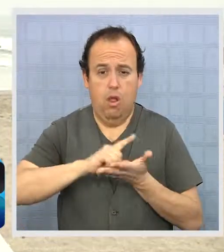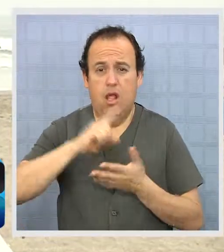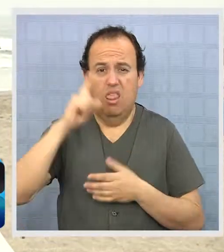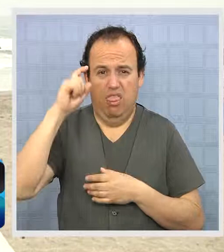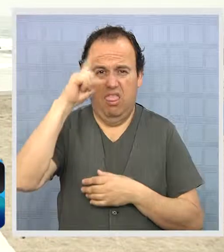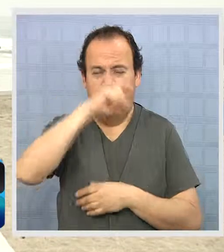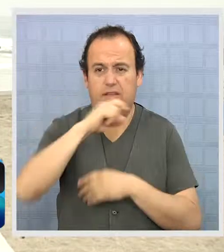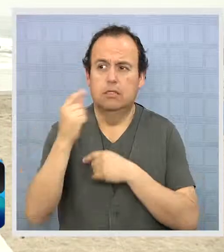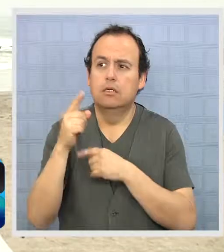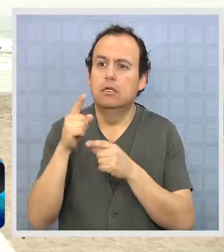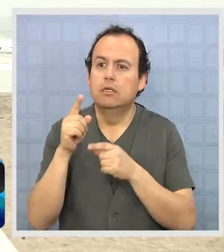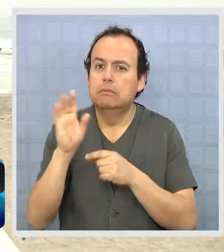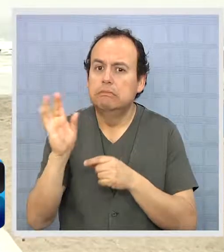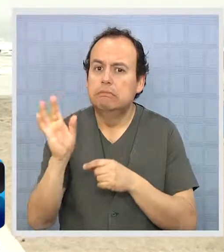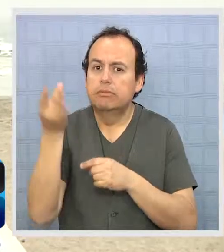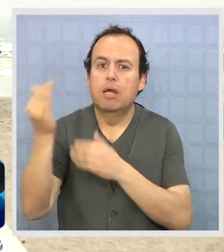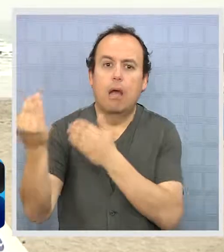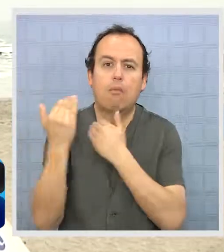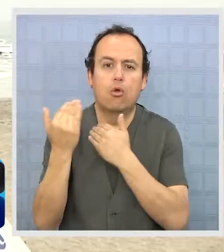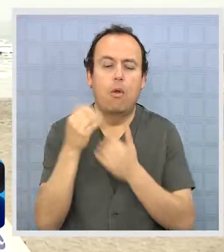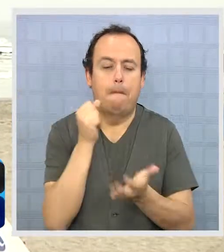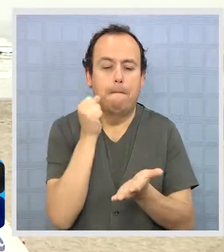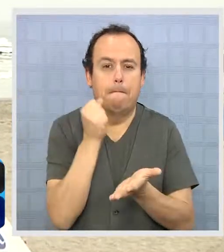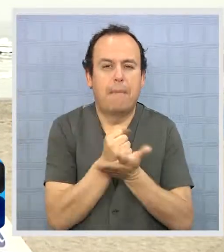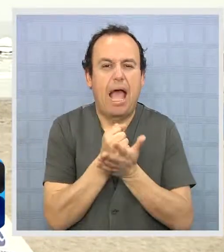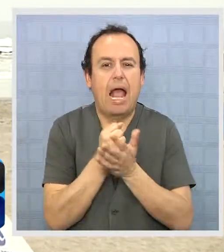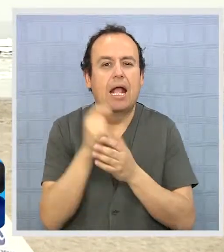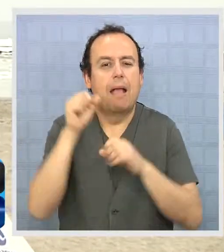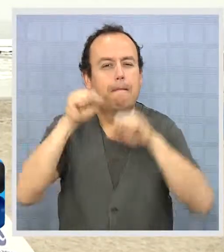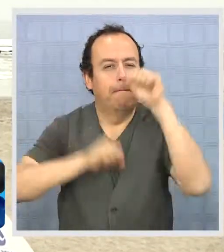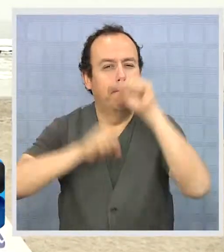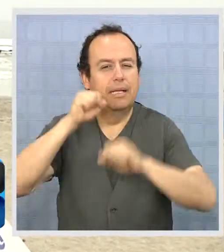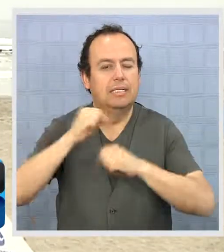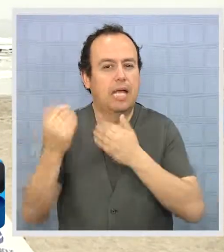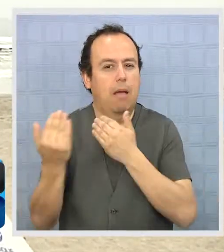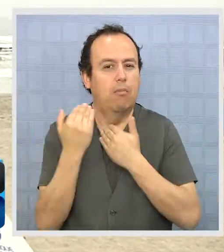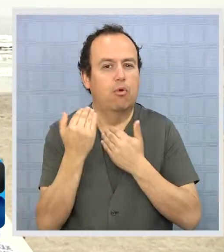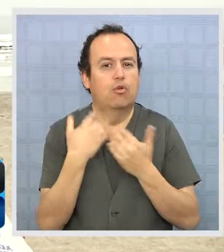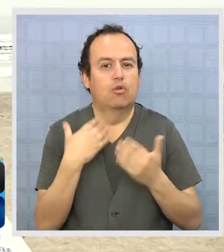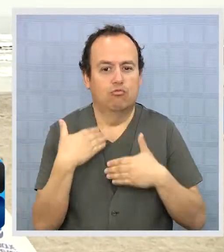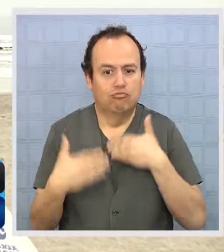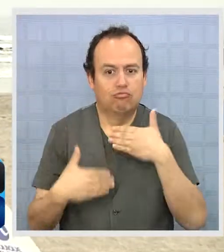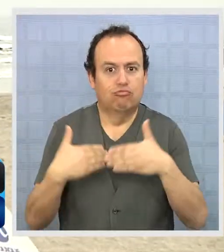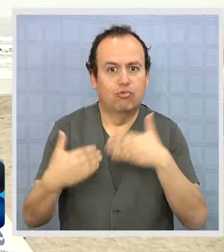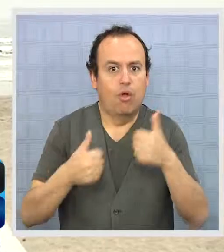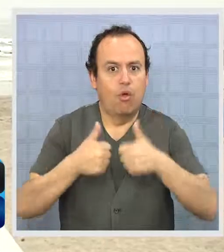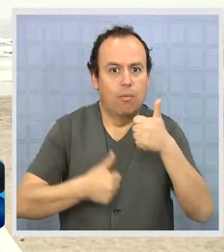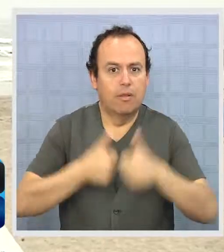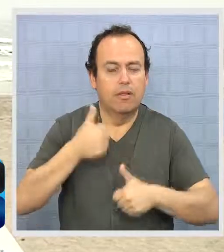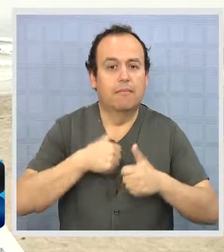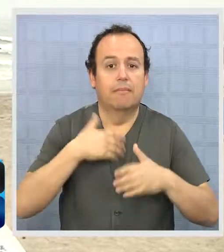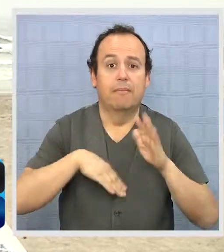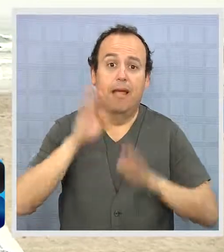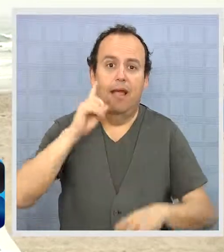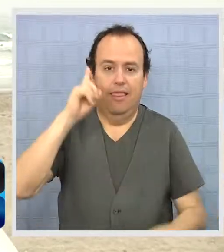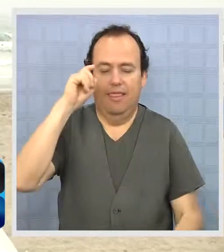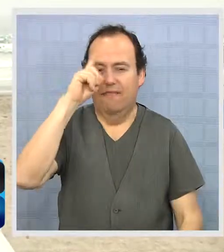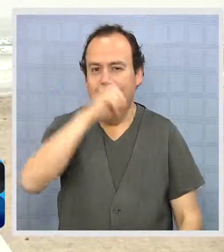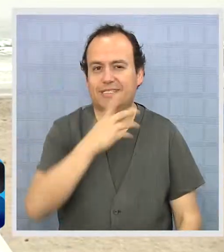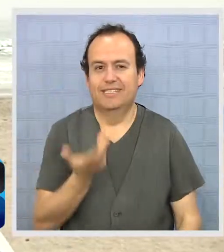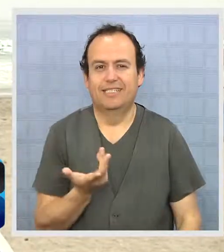apoyo y gracias a la marca que hemos tenido hemos podido superar bastante etapas que son unas de las más difíciles que